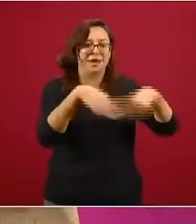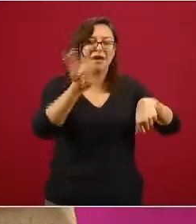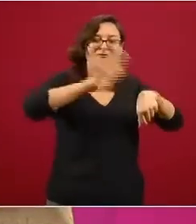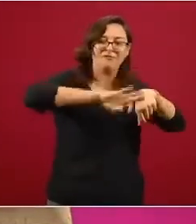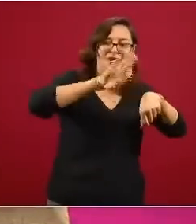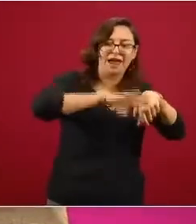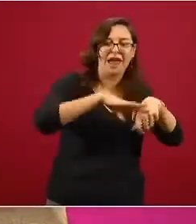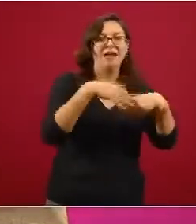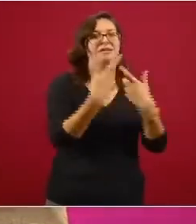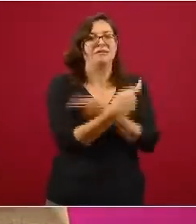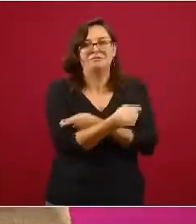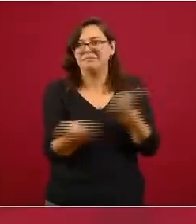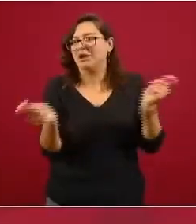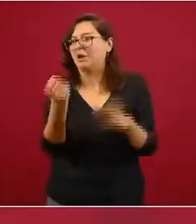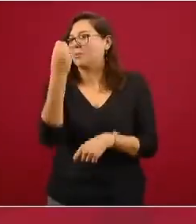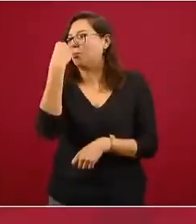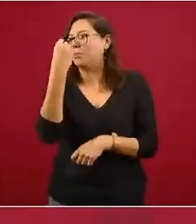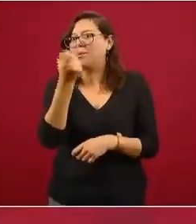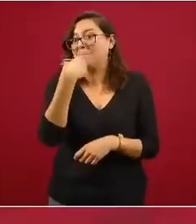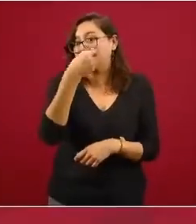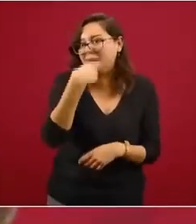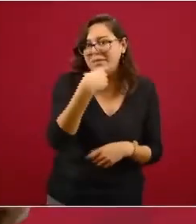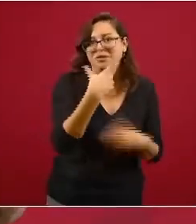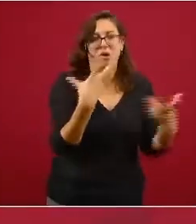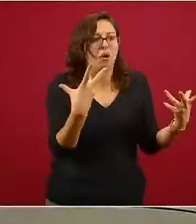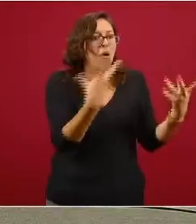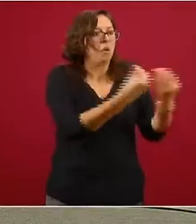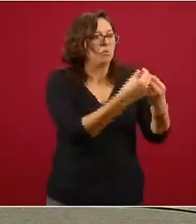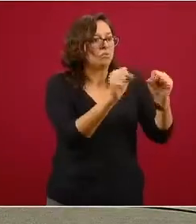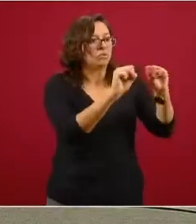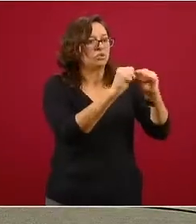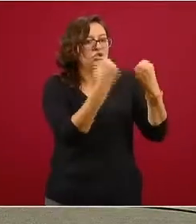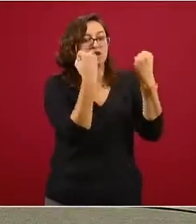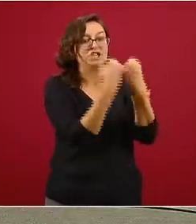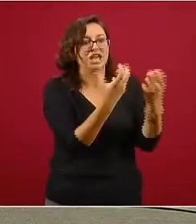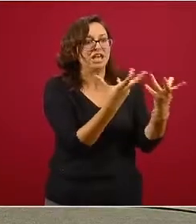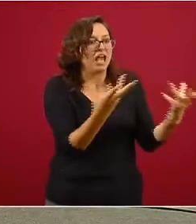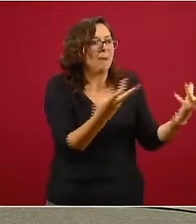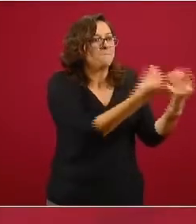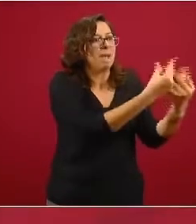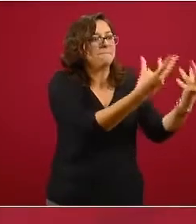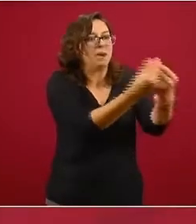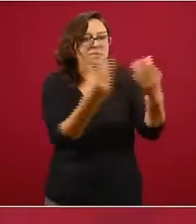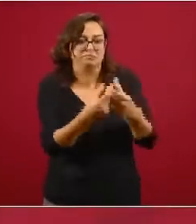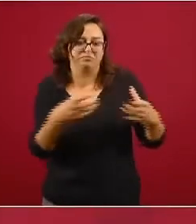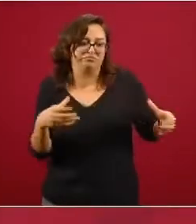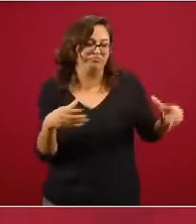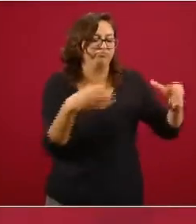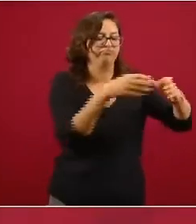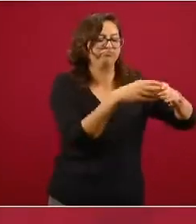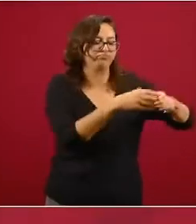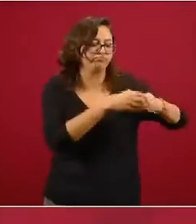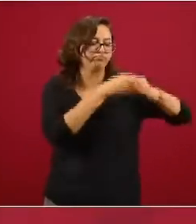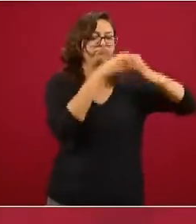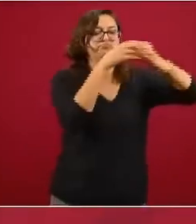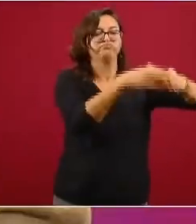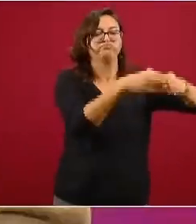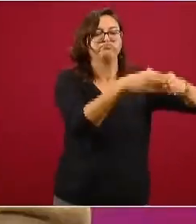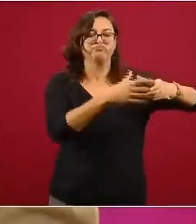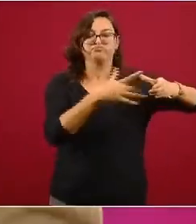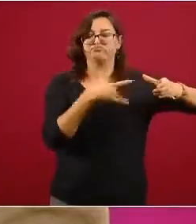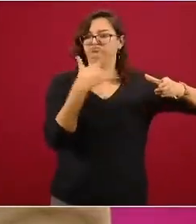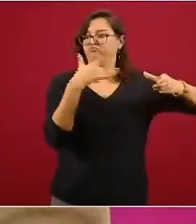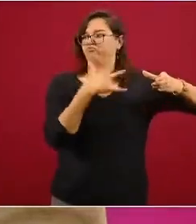las distribuidoras de medicamentos, etcétera. Entonces, todo este discurso construido ha contribuido